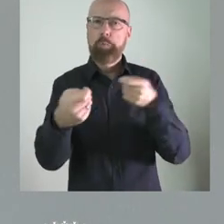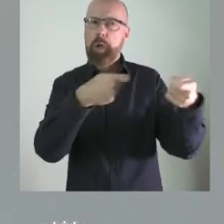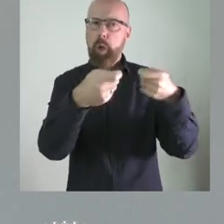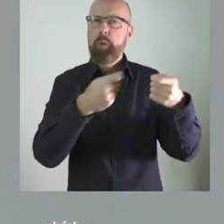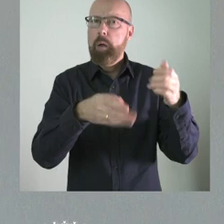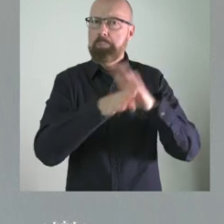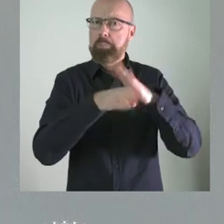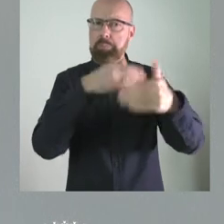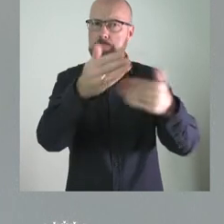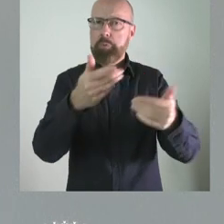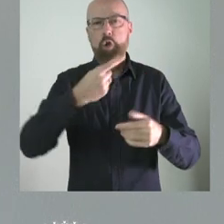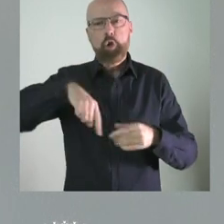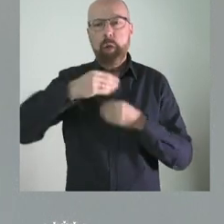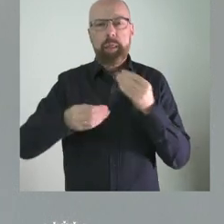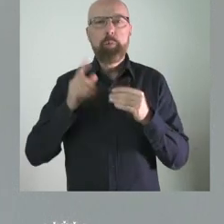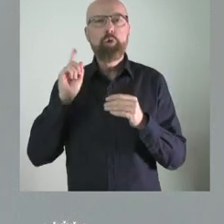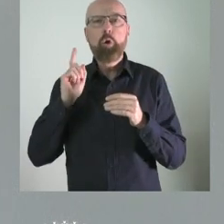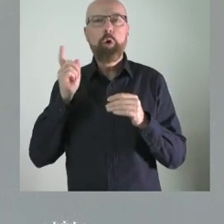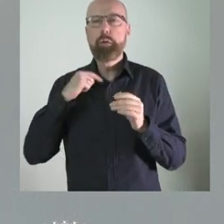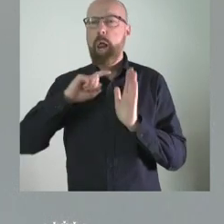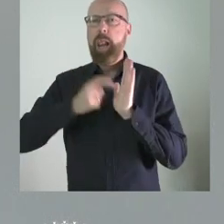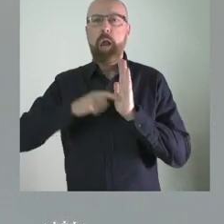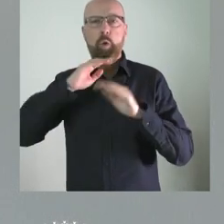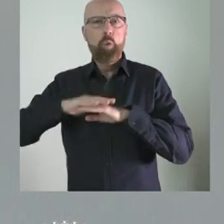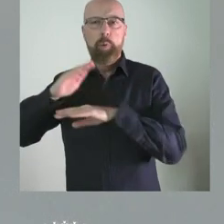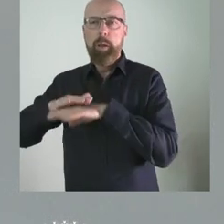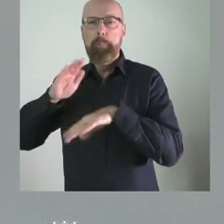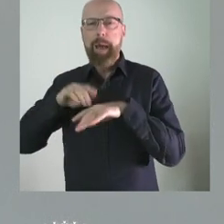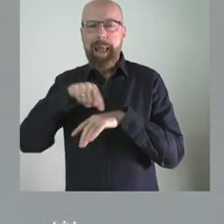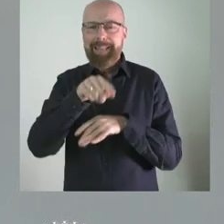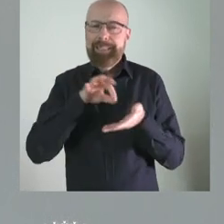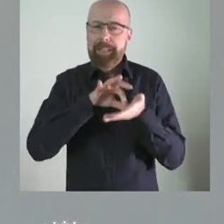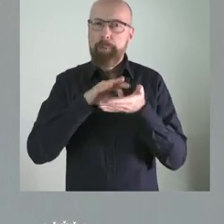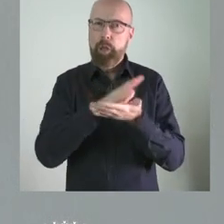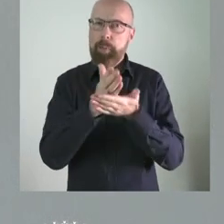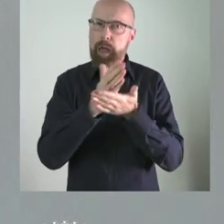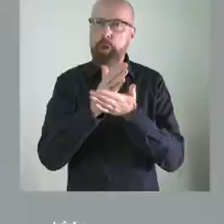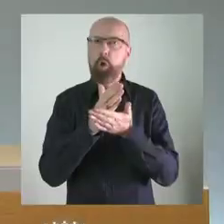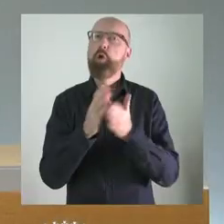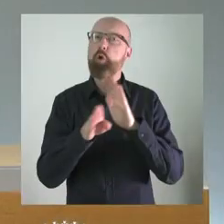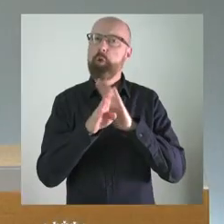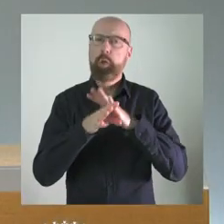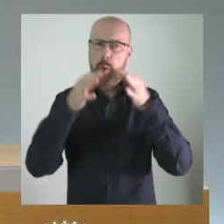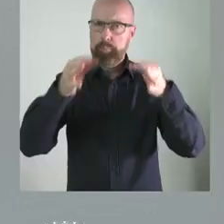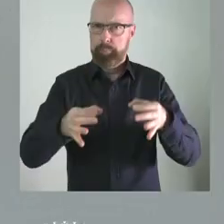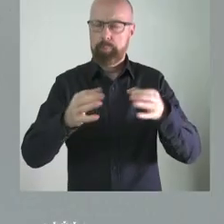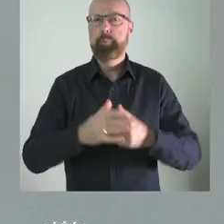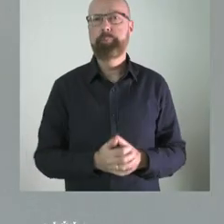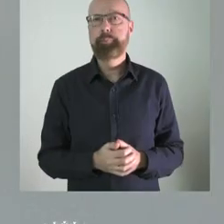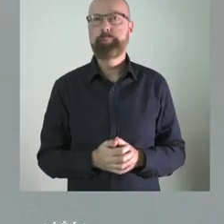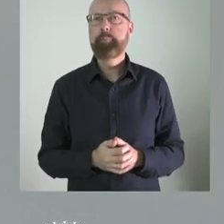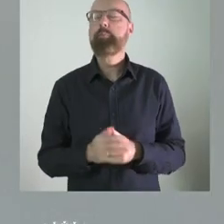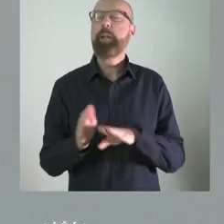que este servicio de arbitraje y de conciliación en Castilla y león está garantizado en la segunda parte